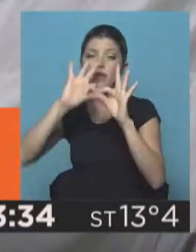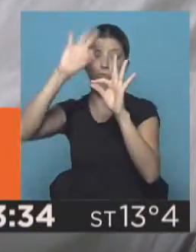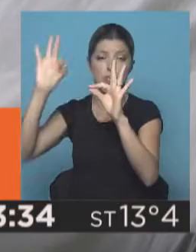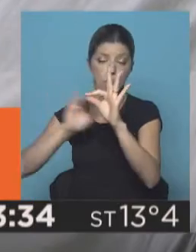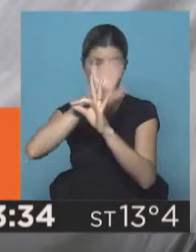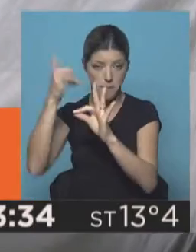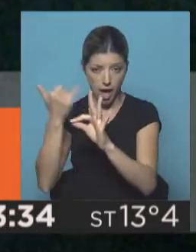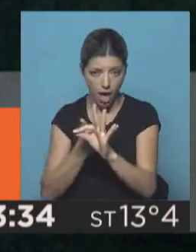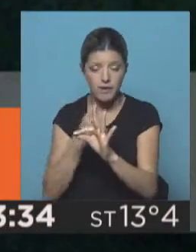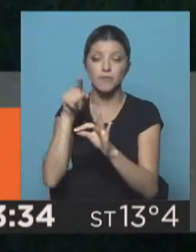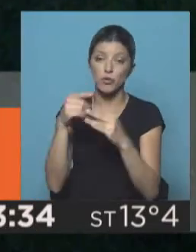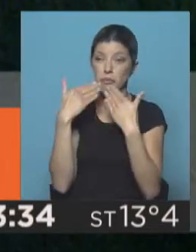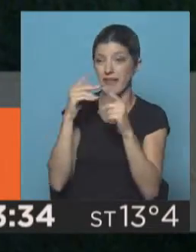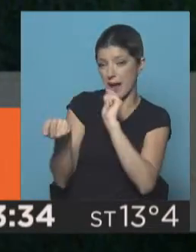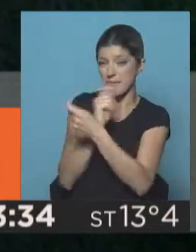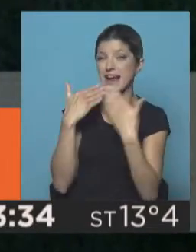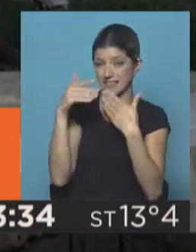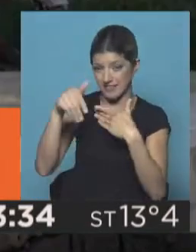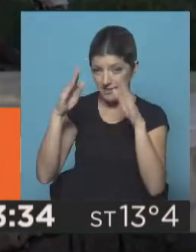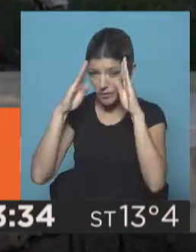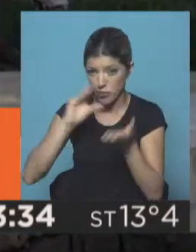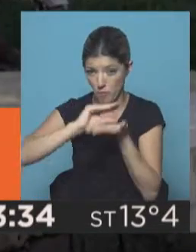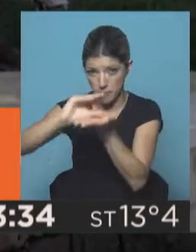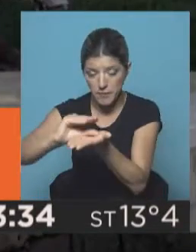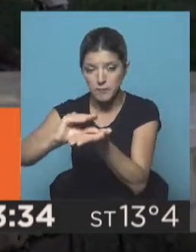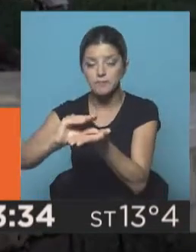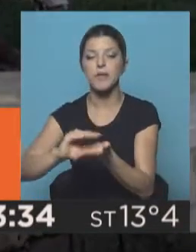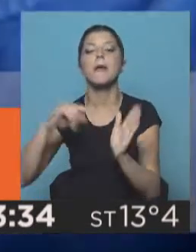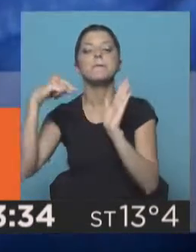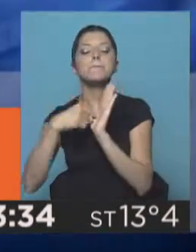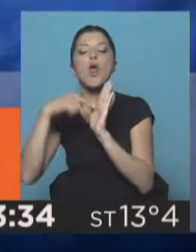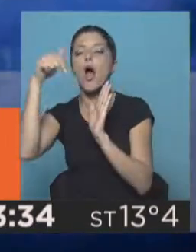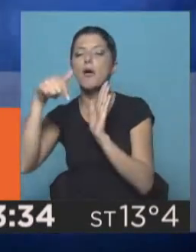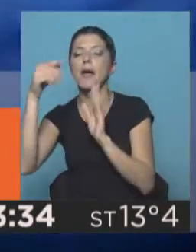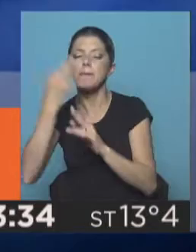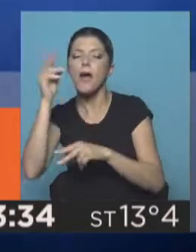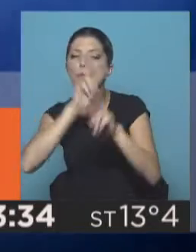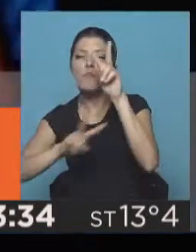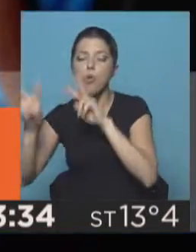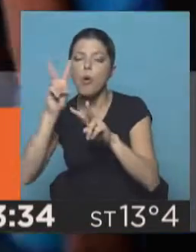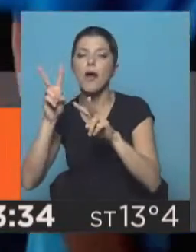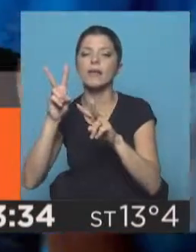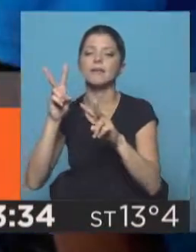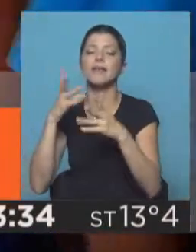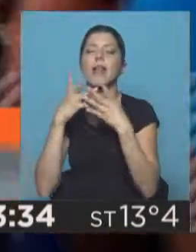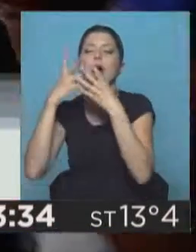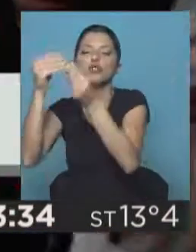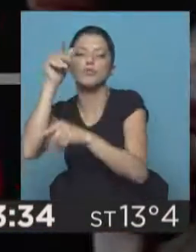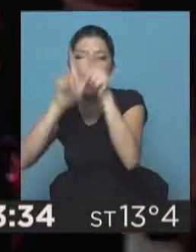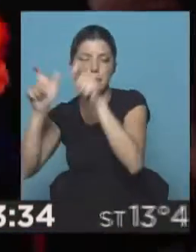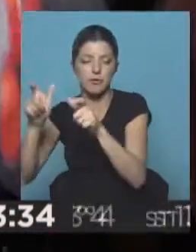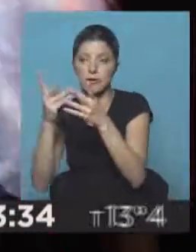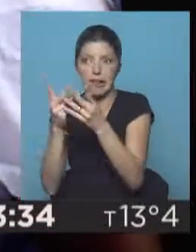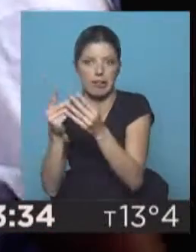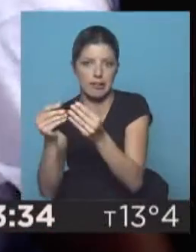con particularidades, pero que definitivamente buscan deprimir la vocación humanitaria de las naciones,